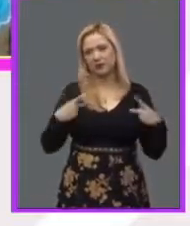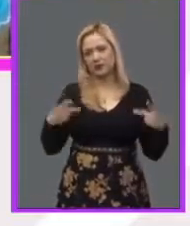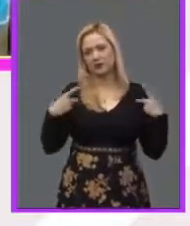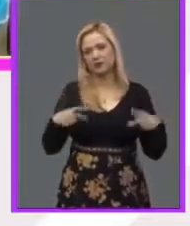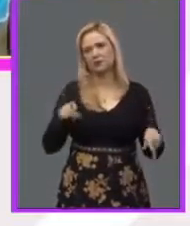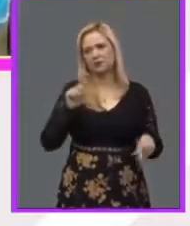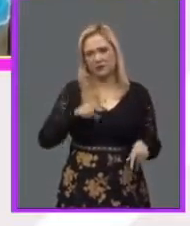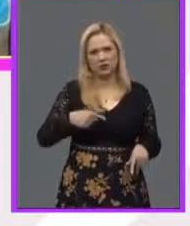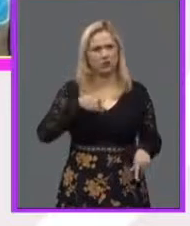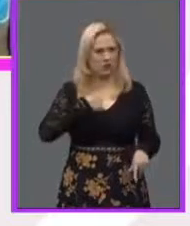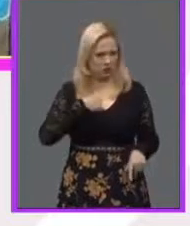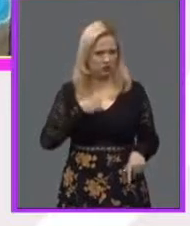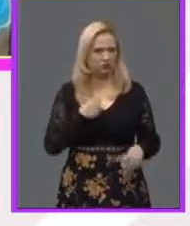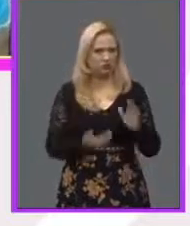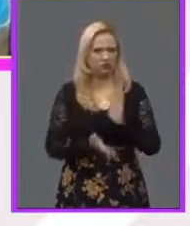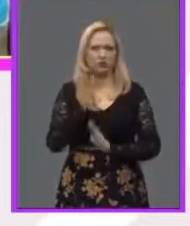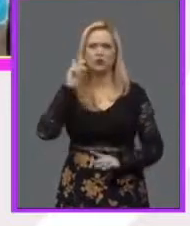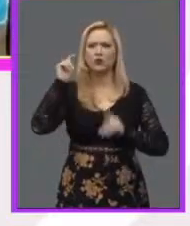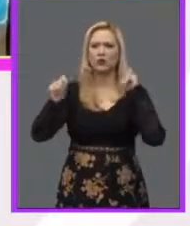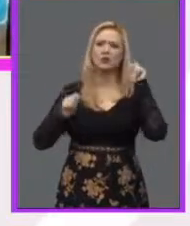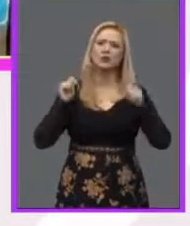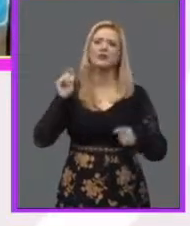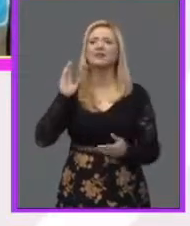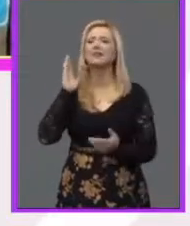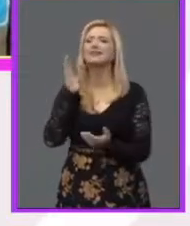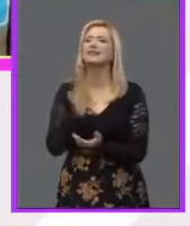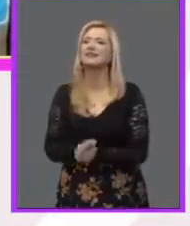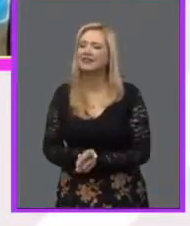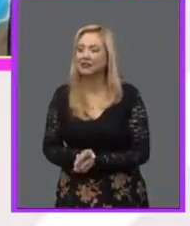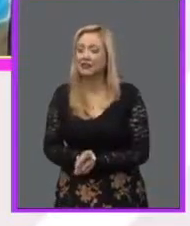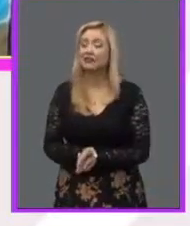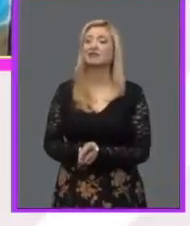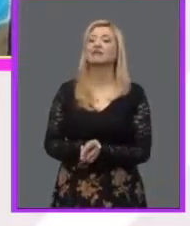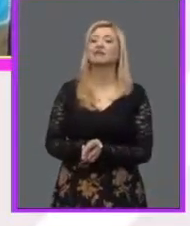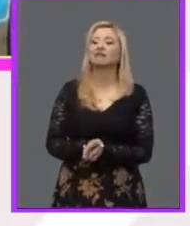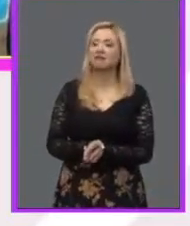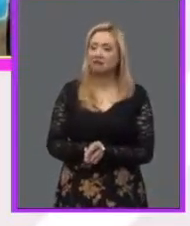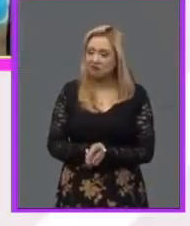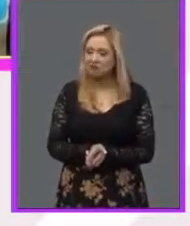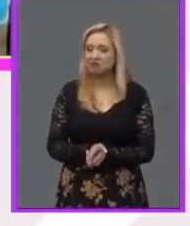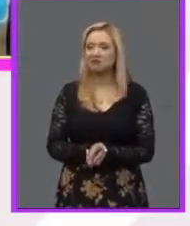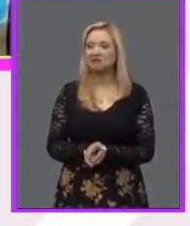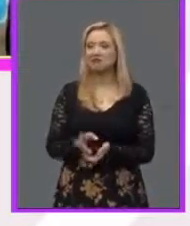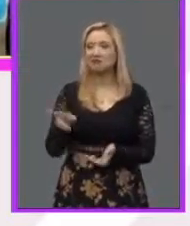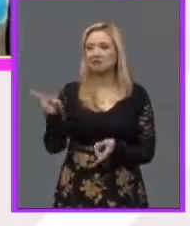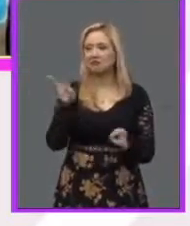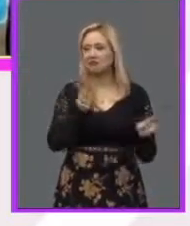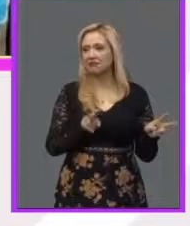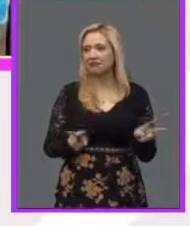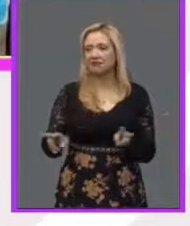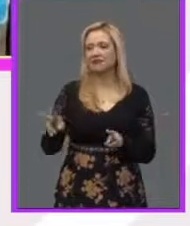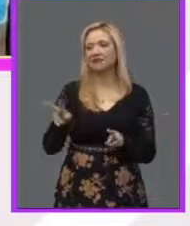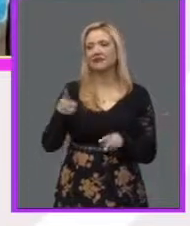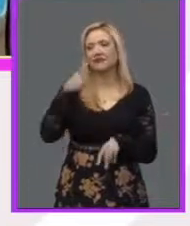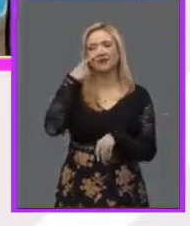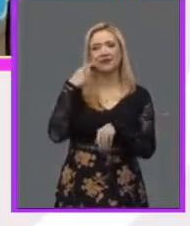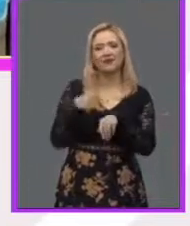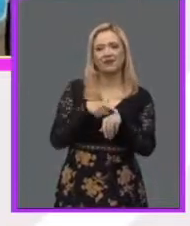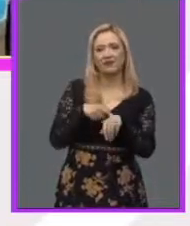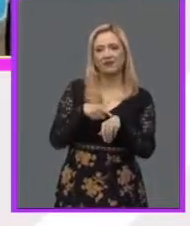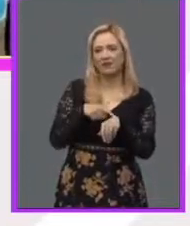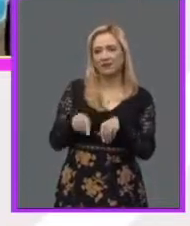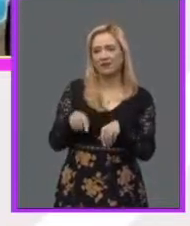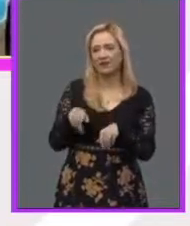sido también turistas, ¿no? Y vamos con imaginarios a ciertos lugares, pues muchas veces nuestros imaginarios pueden ser racistas, ¿no? Pueden